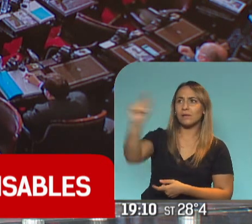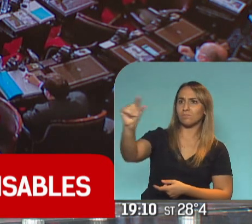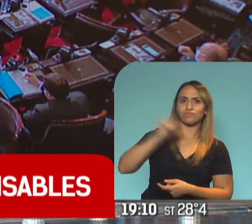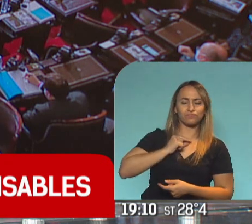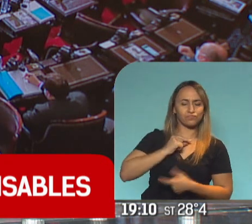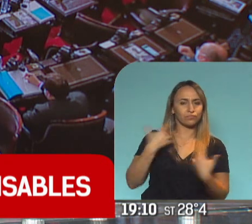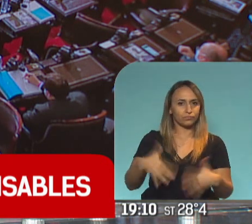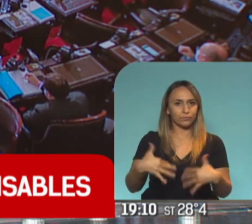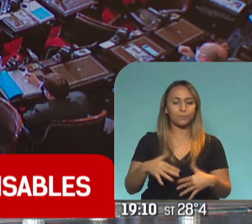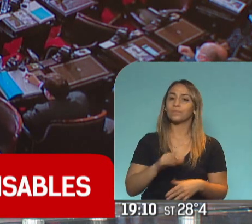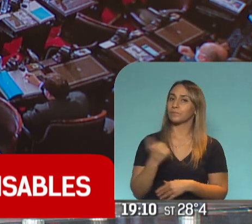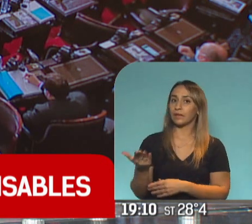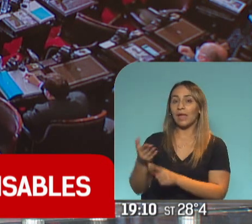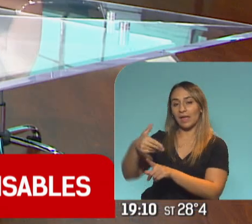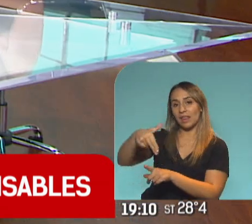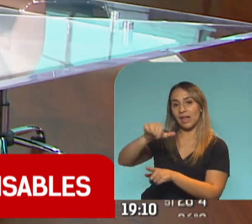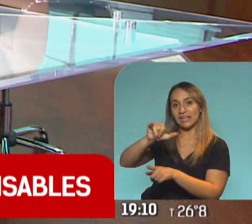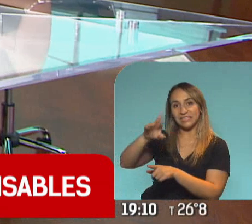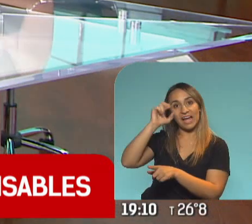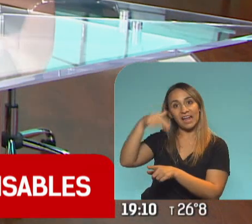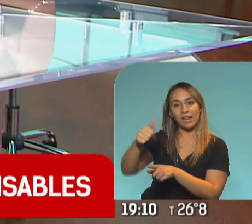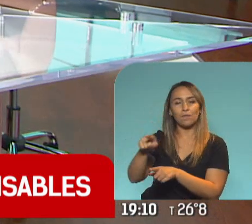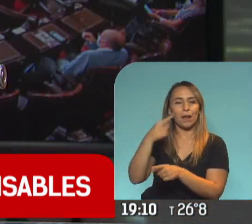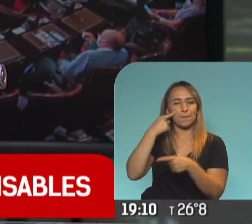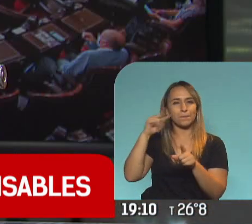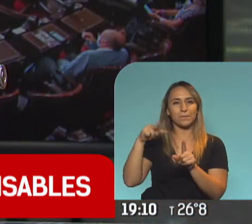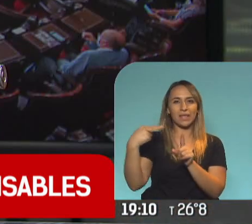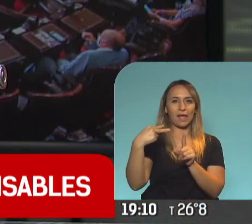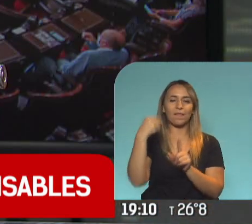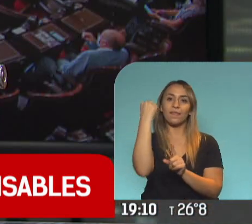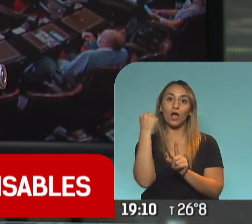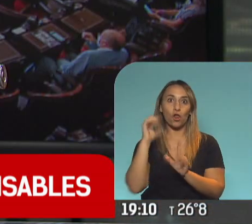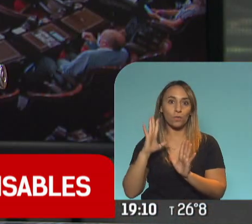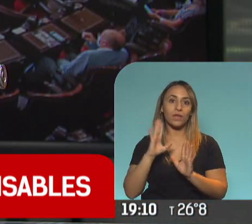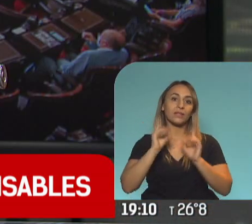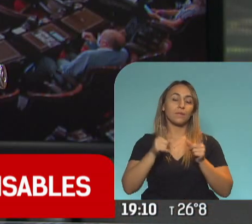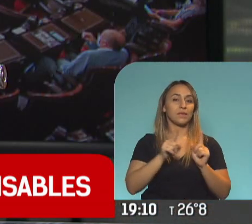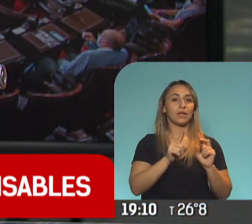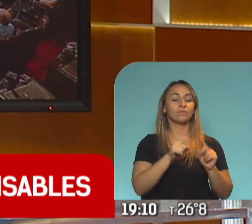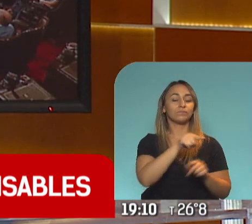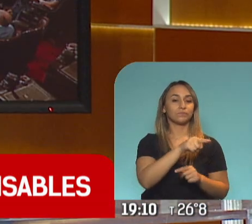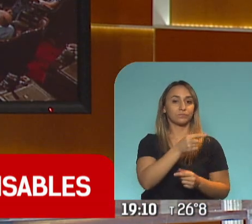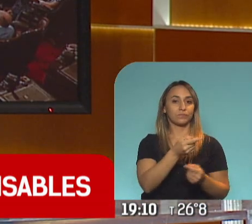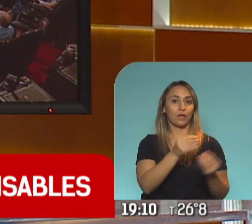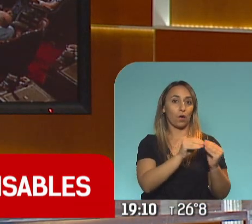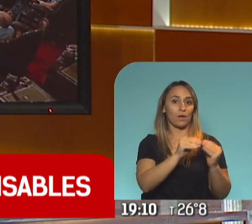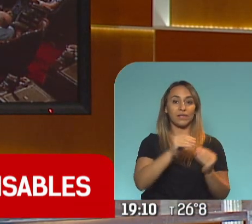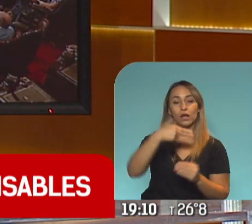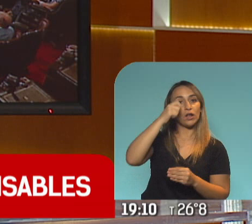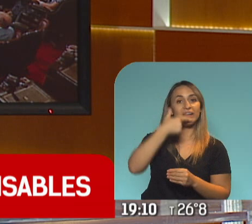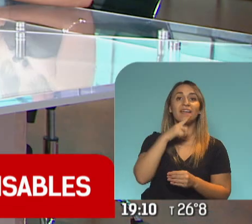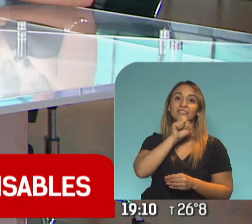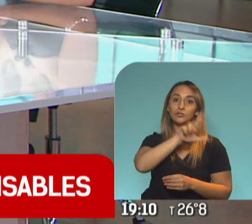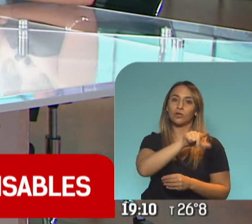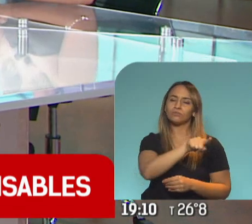A mi lado Nazarena Lomagno para darnos su enfoque económico, a mi lado también Néstor Espósito para que nos empiece a contar qué es